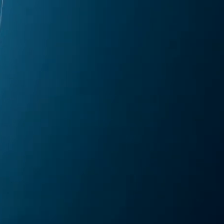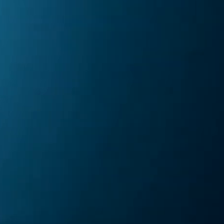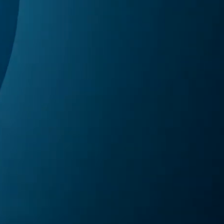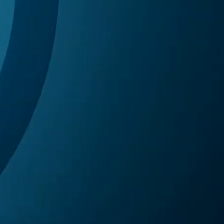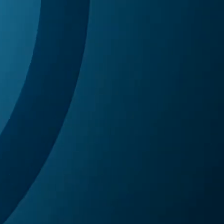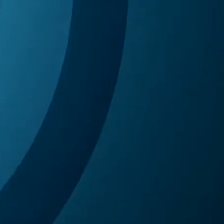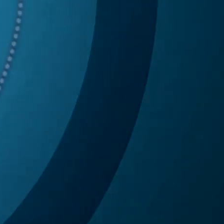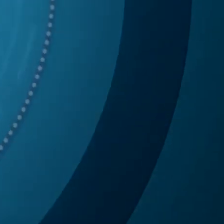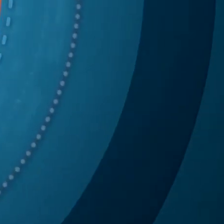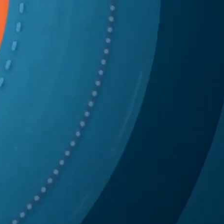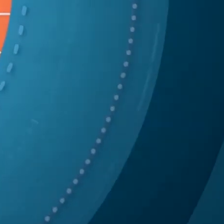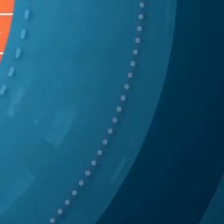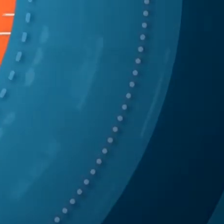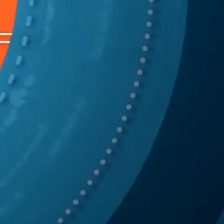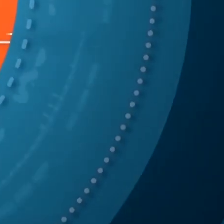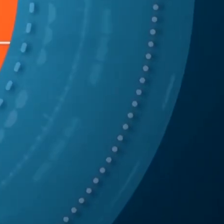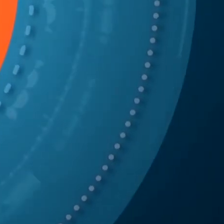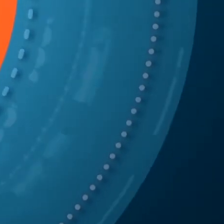La Secretaría de Más Capaz no de Capaz